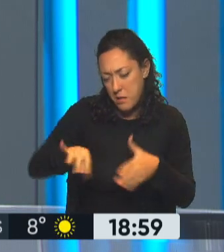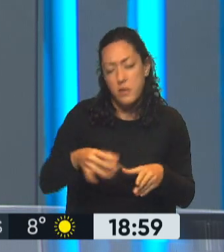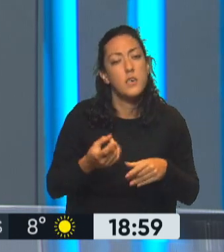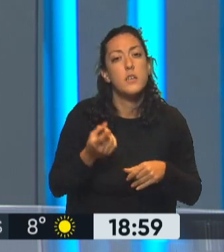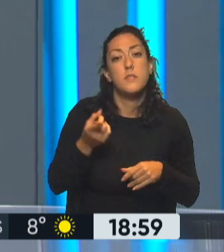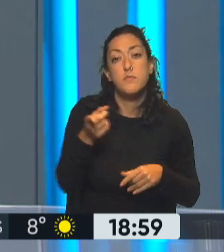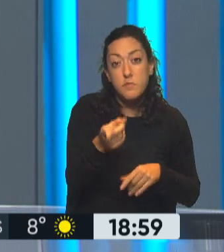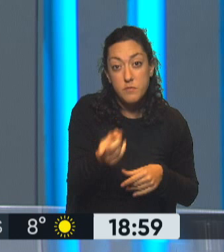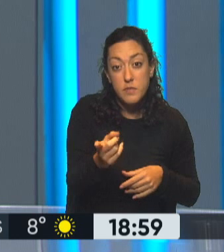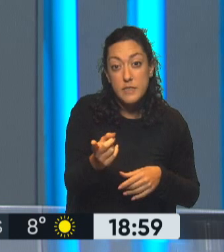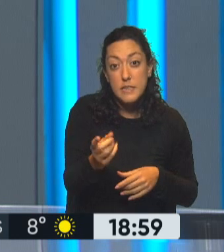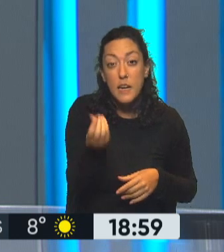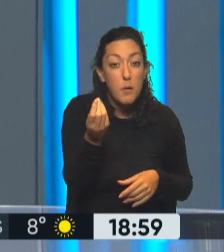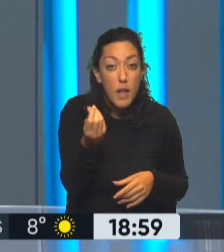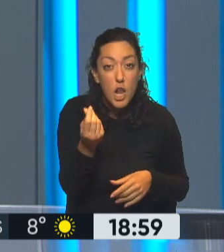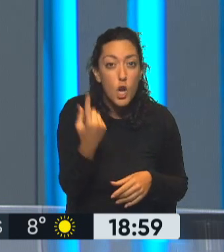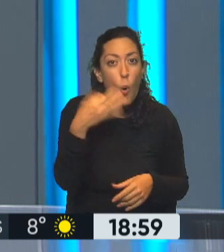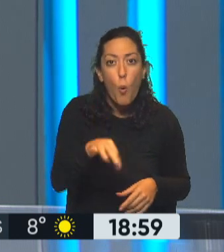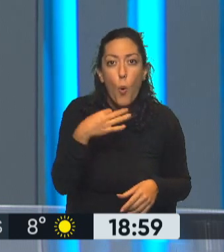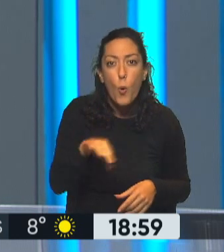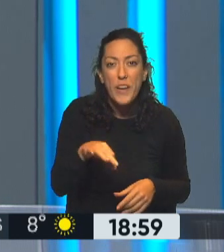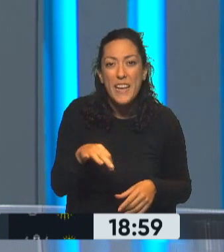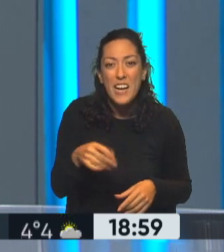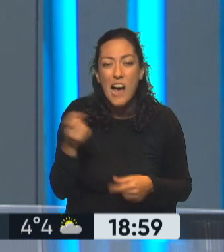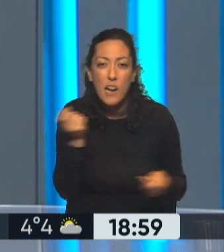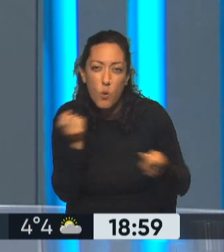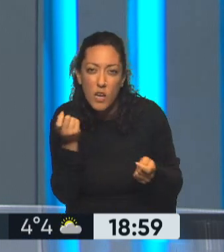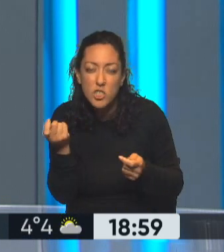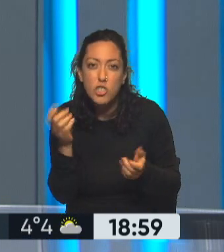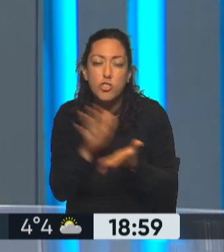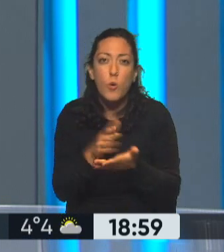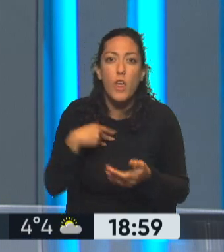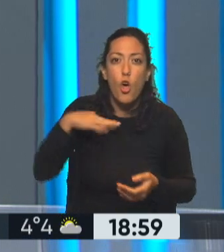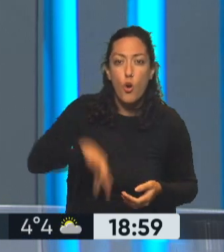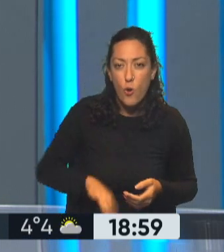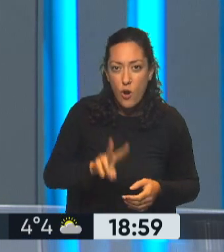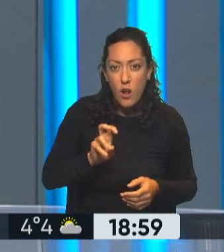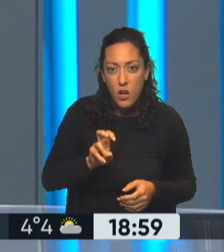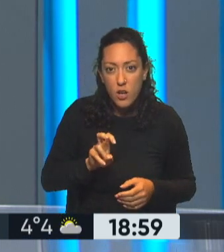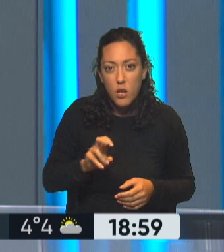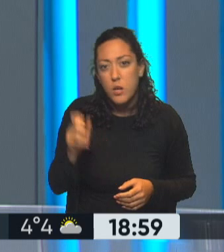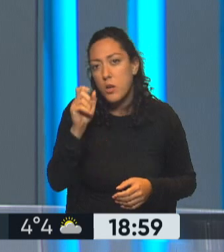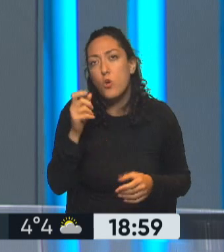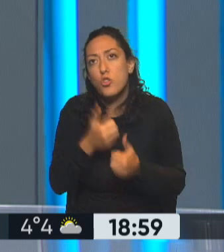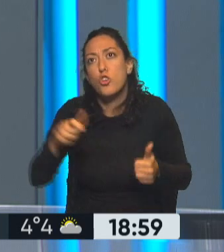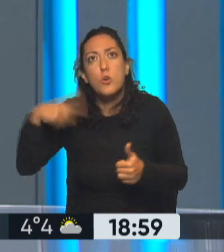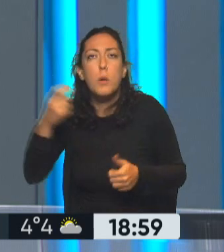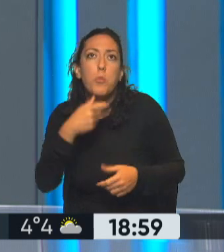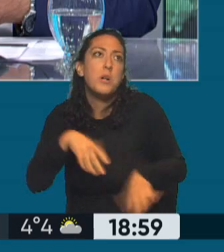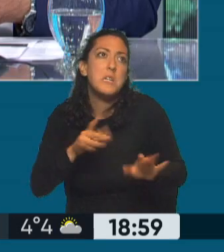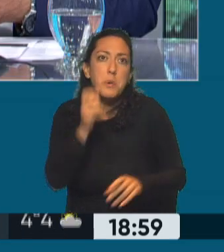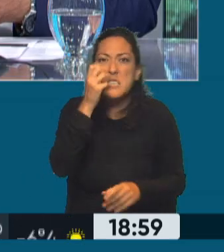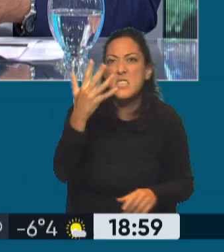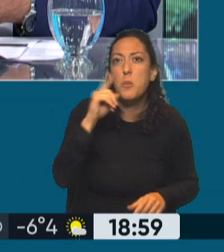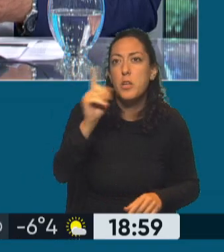la única cifra que pueden regularle como honorarios, porque podría pasar que un tribunal tribunal dijera, no, 25.000 millones No, claro, le regulamos